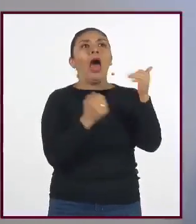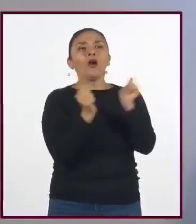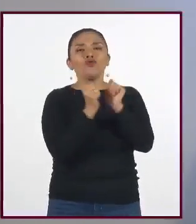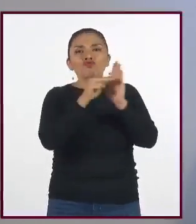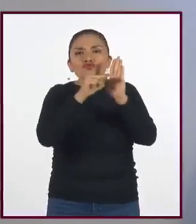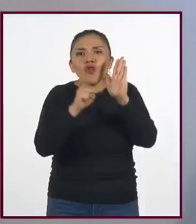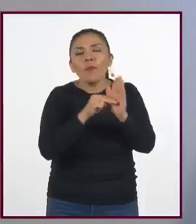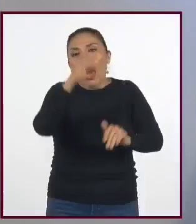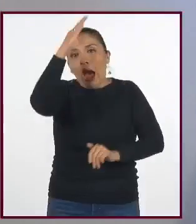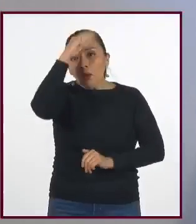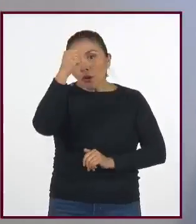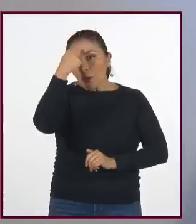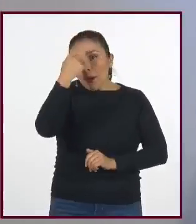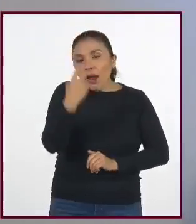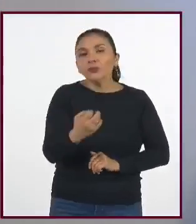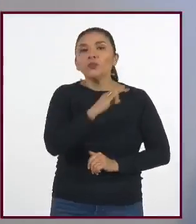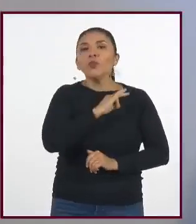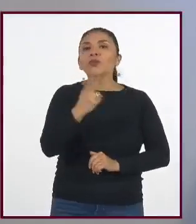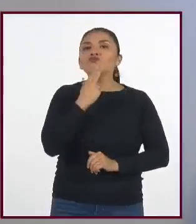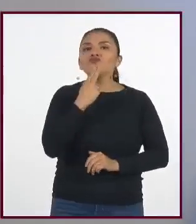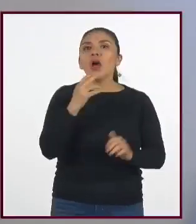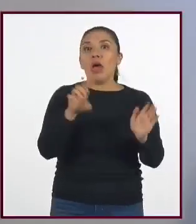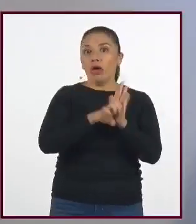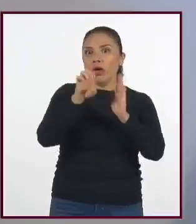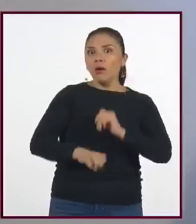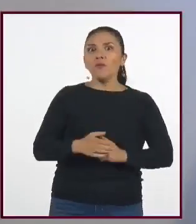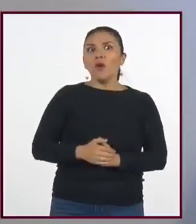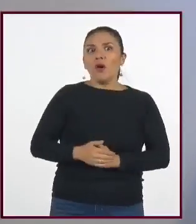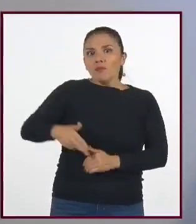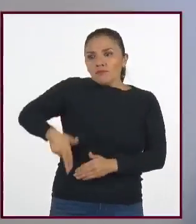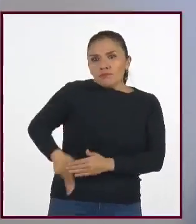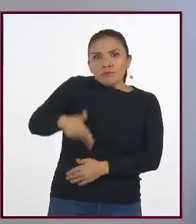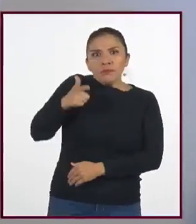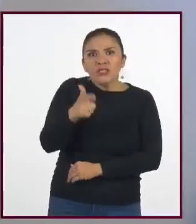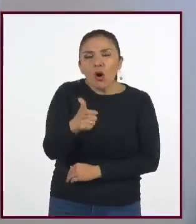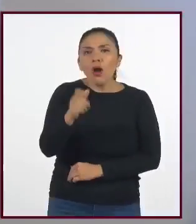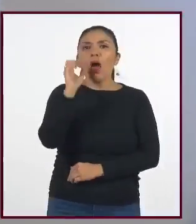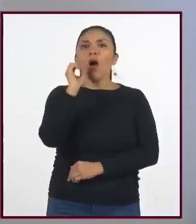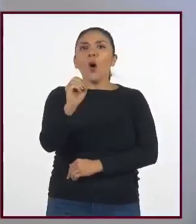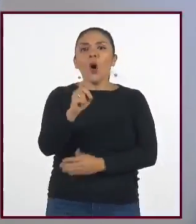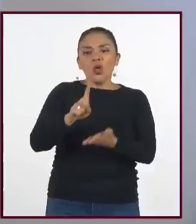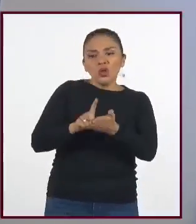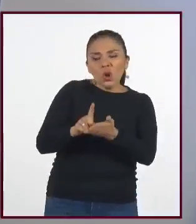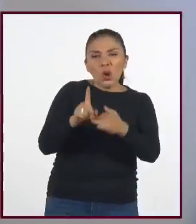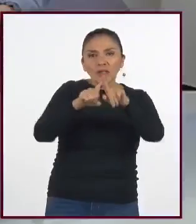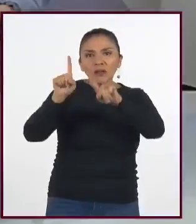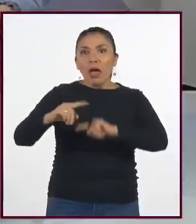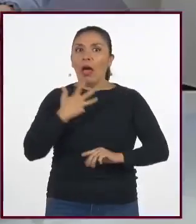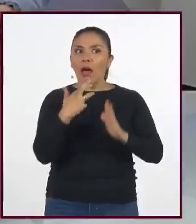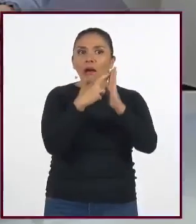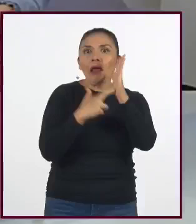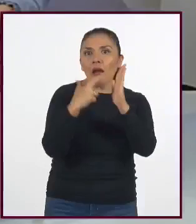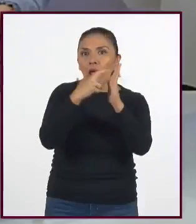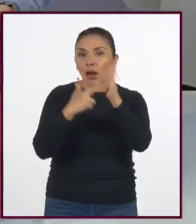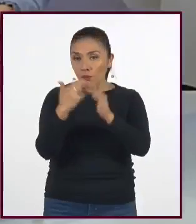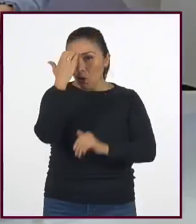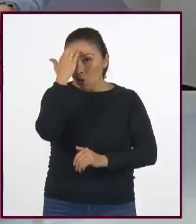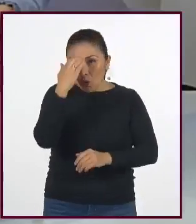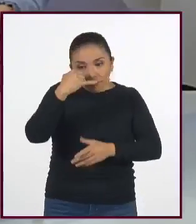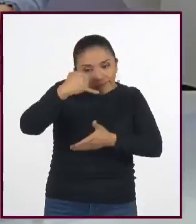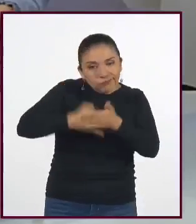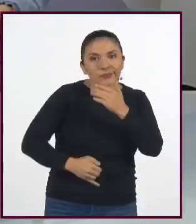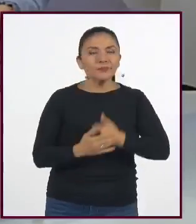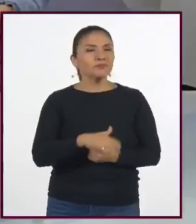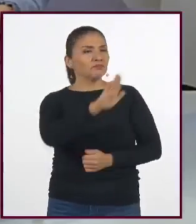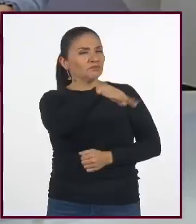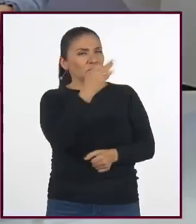uso de armas, de sustancias, etcétera. Hasta este momento, con la información